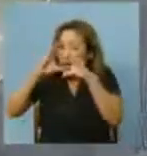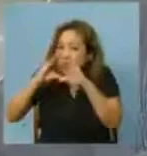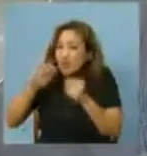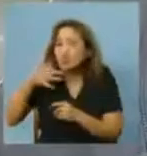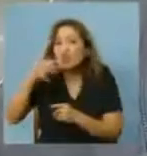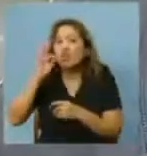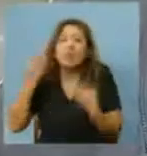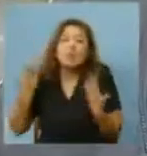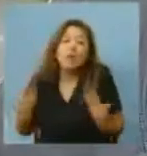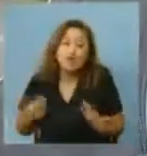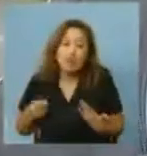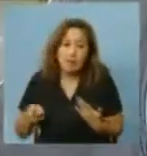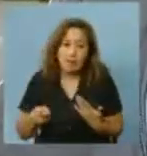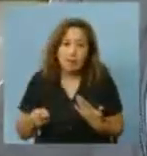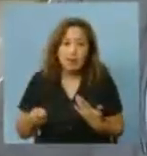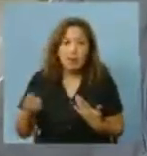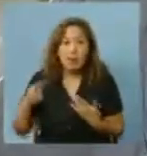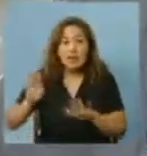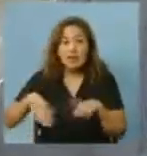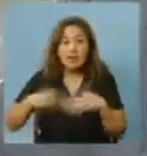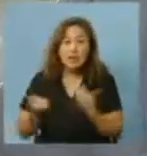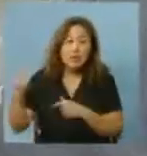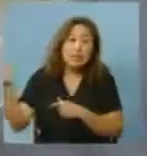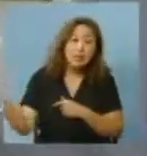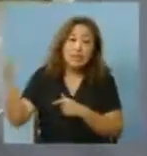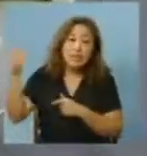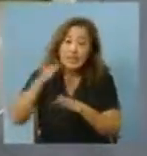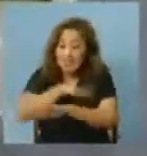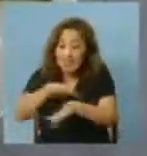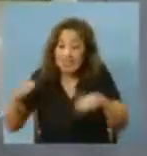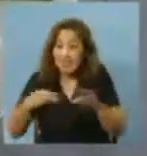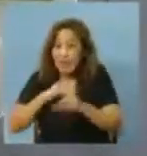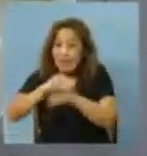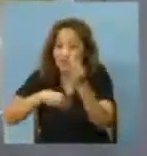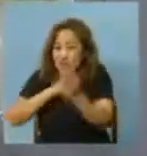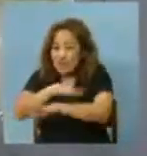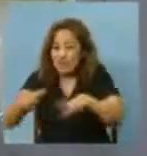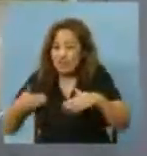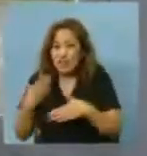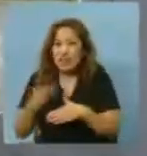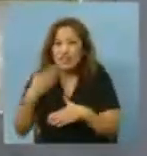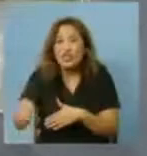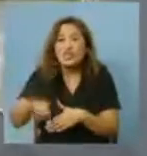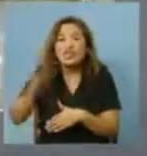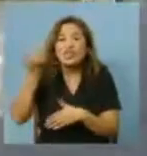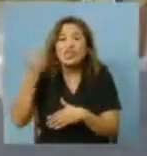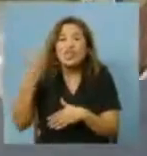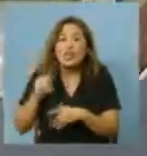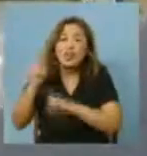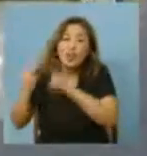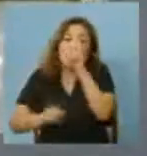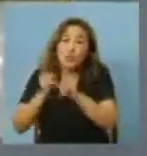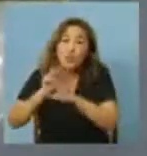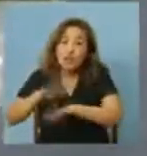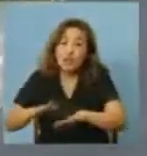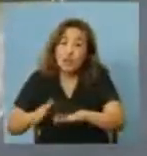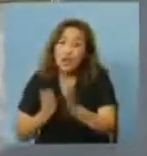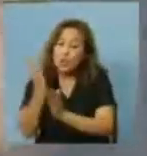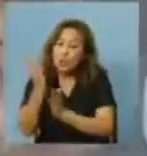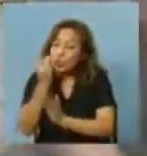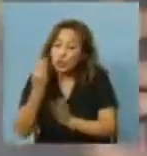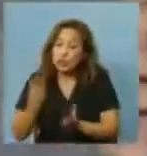tener un segundo plato. Por eso vienen acá, vienen muchos niños, familias con niños y se llevan la vianda y algunos niños se quedan a